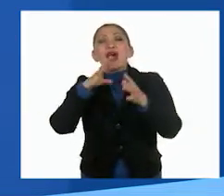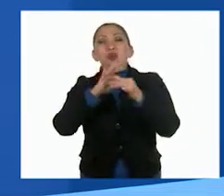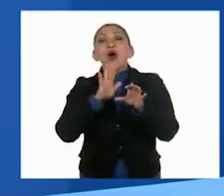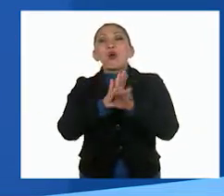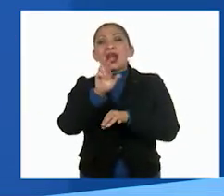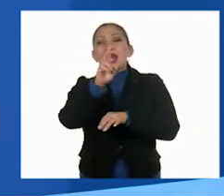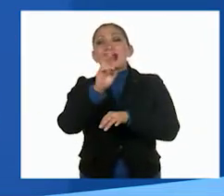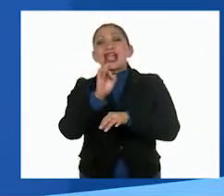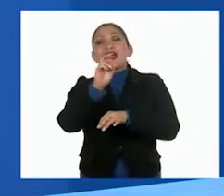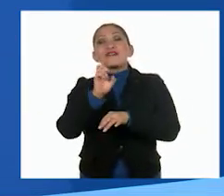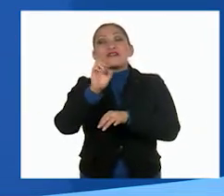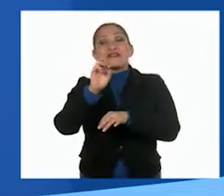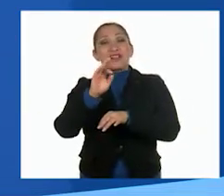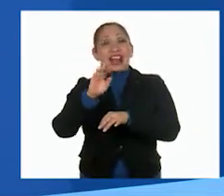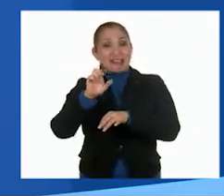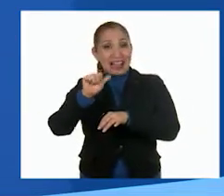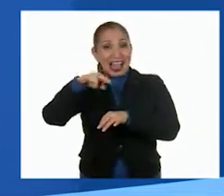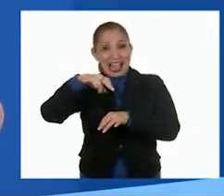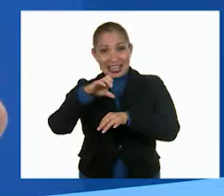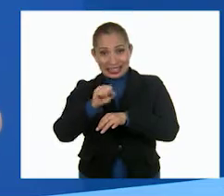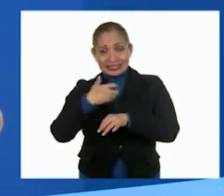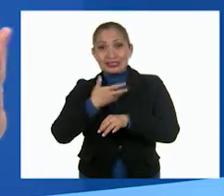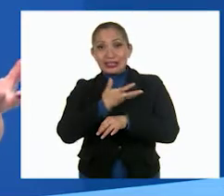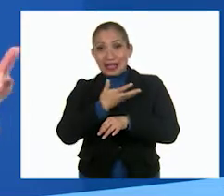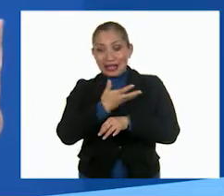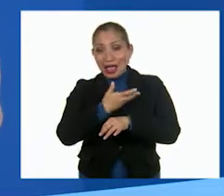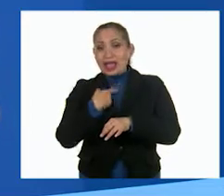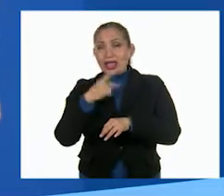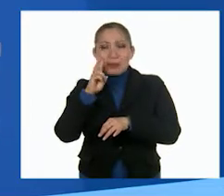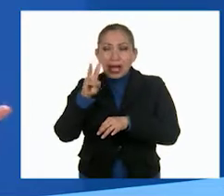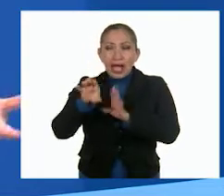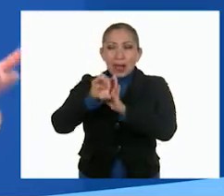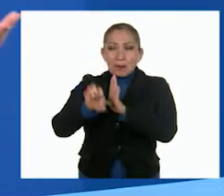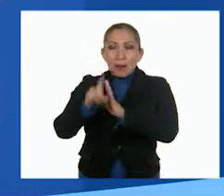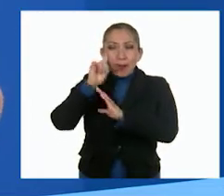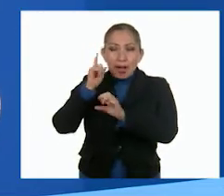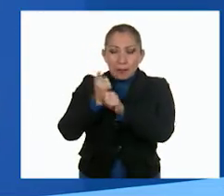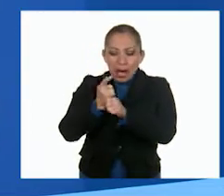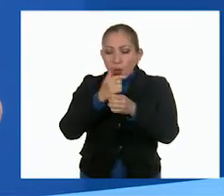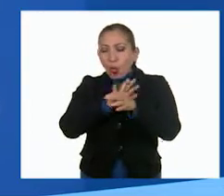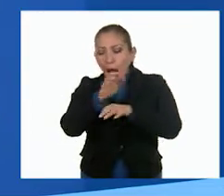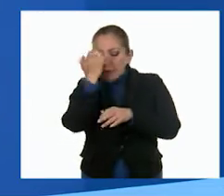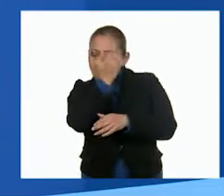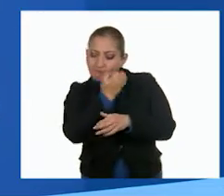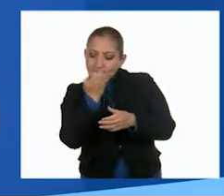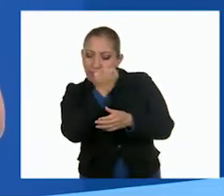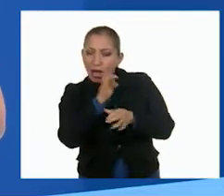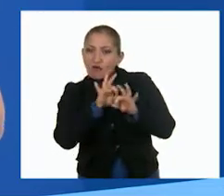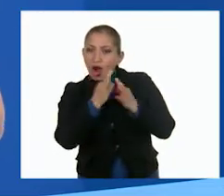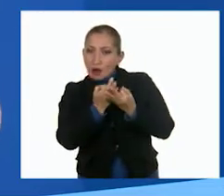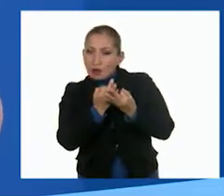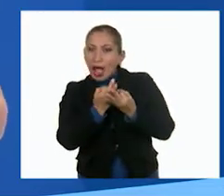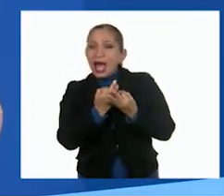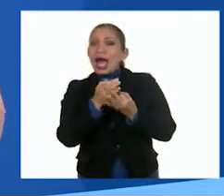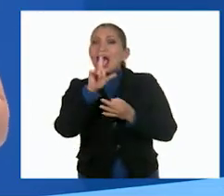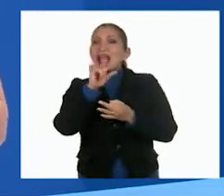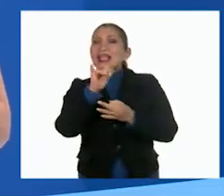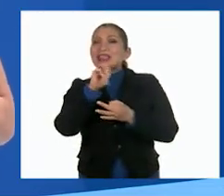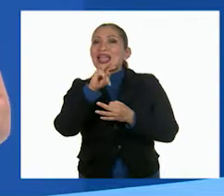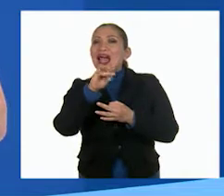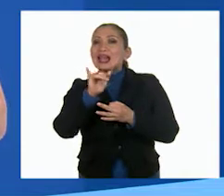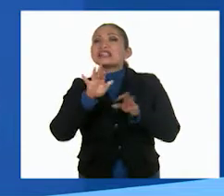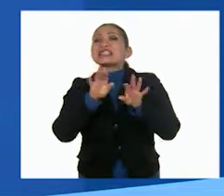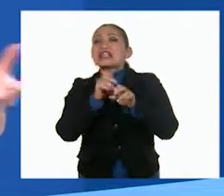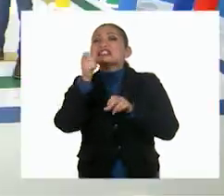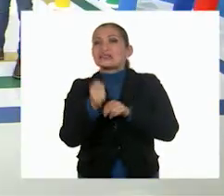refranes conocen y podamos comentarlos y tomarlos de ejemplo para identificar estas figuras literarias y sus